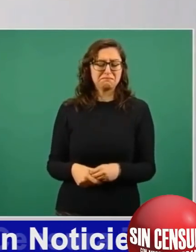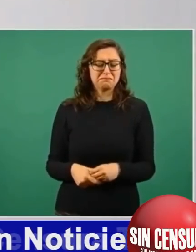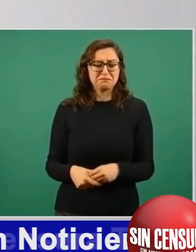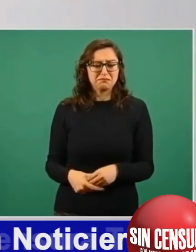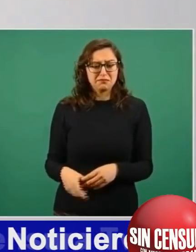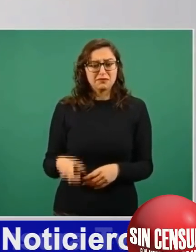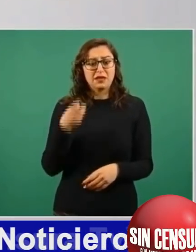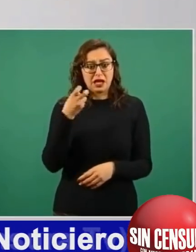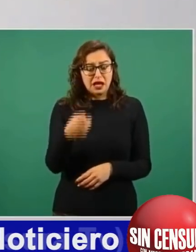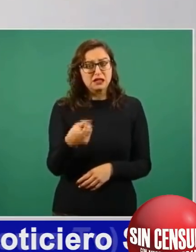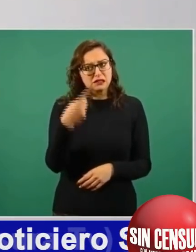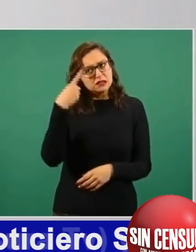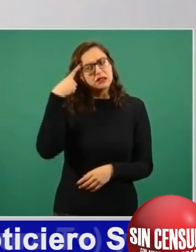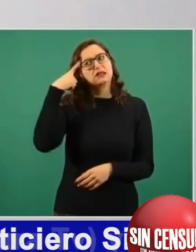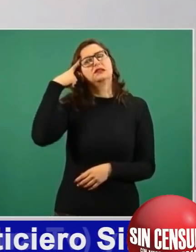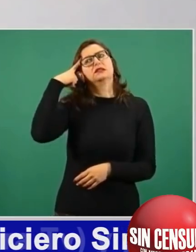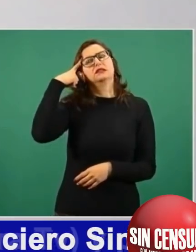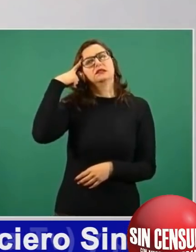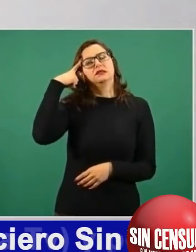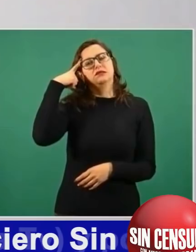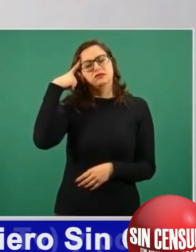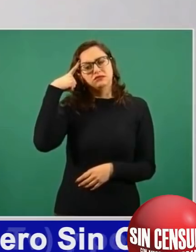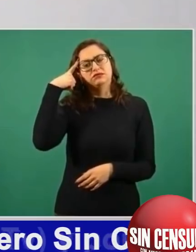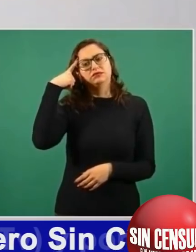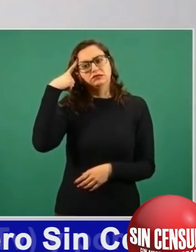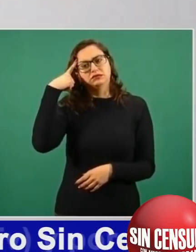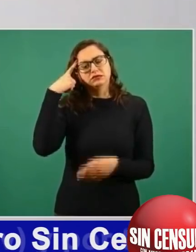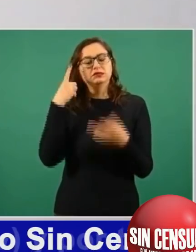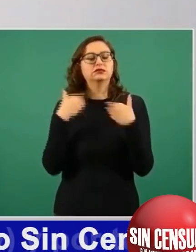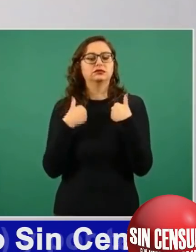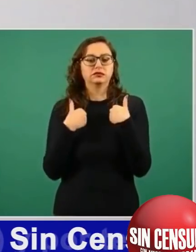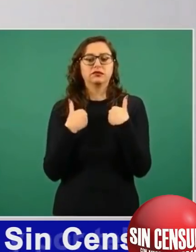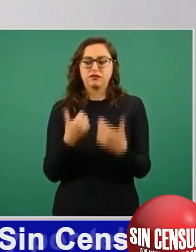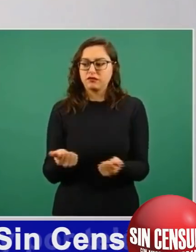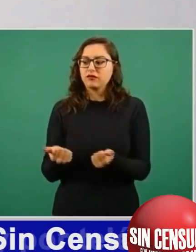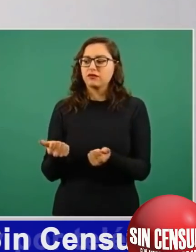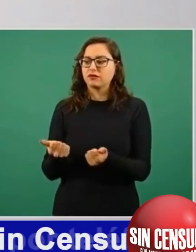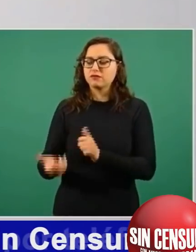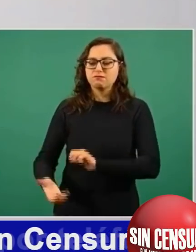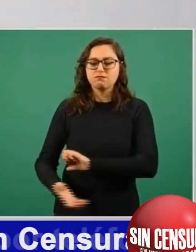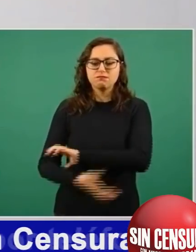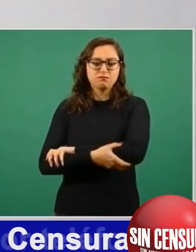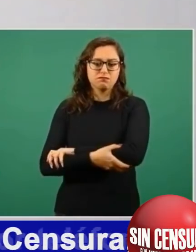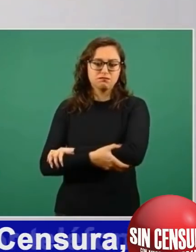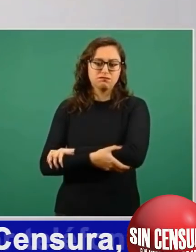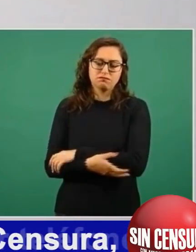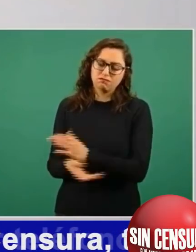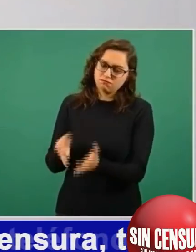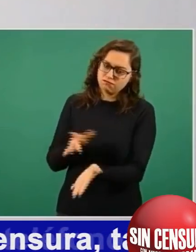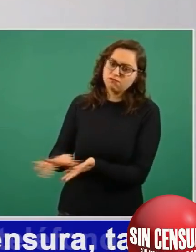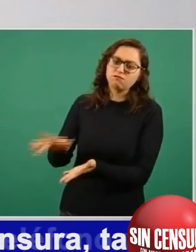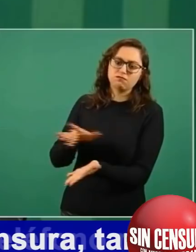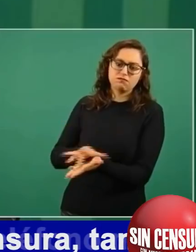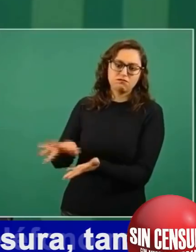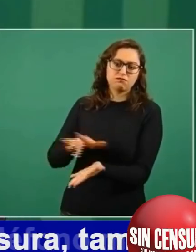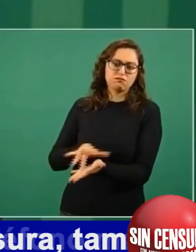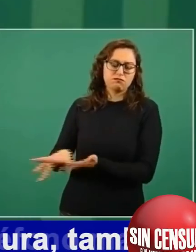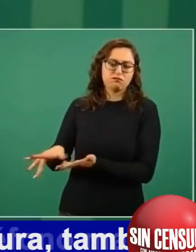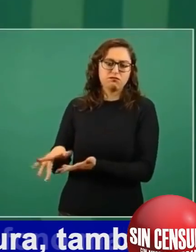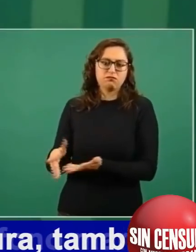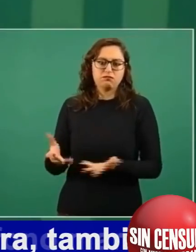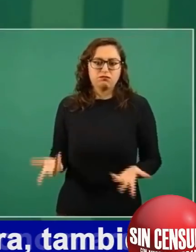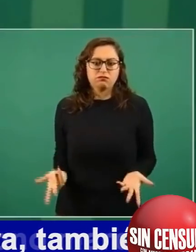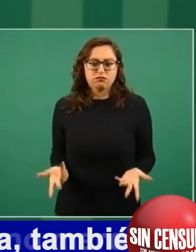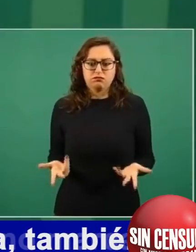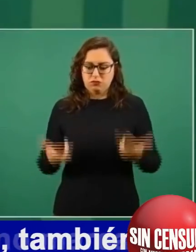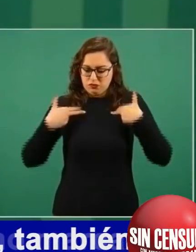también pues una visión de solidaridad y tiene que haber